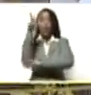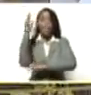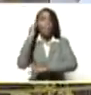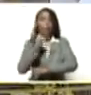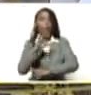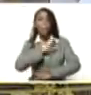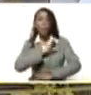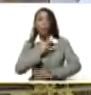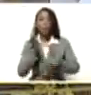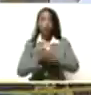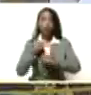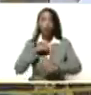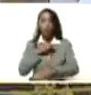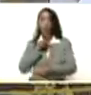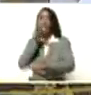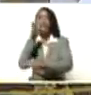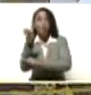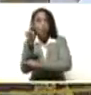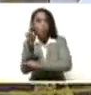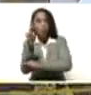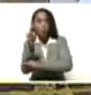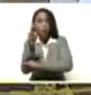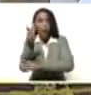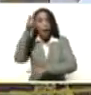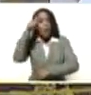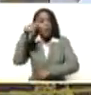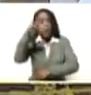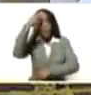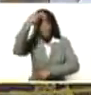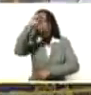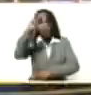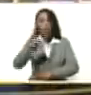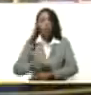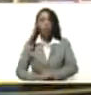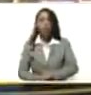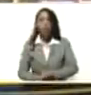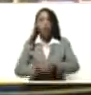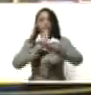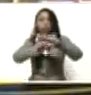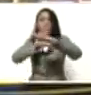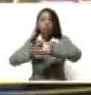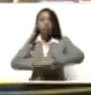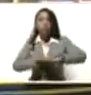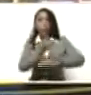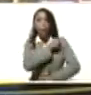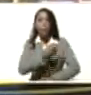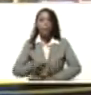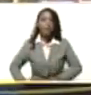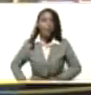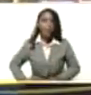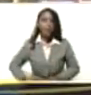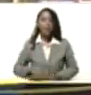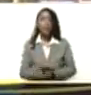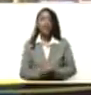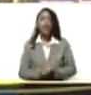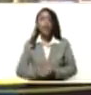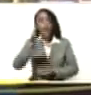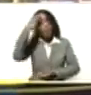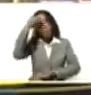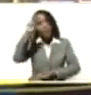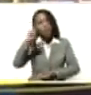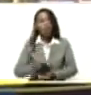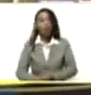allá estuvimos en ciudad de mexico convocados por el presidente andrés manuel lópez obrador